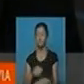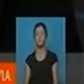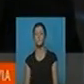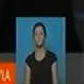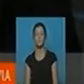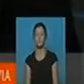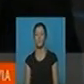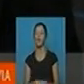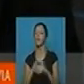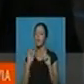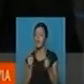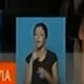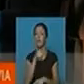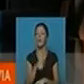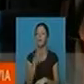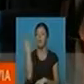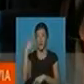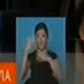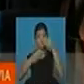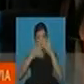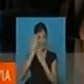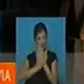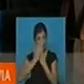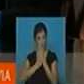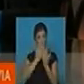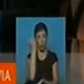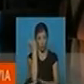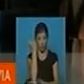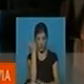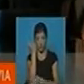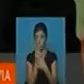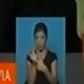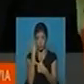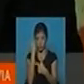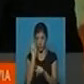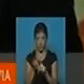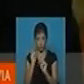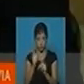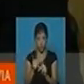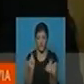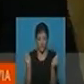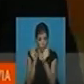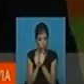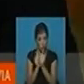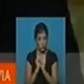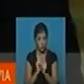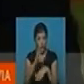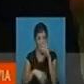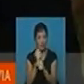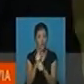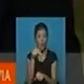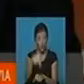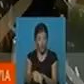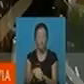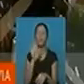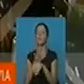convertir al ministro de Hacienda, que es uno de los dos ministros que está desde el primer día, en permanente, en una suerte de